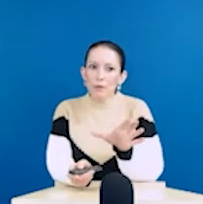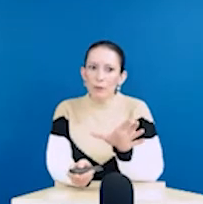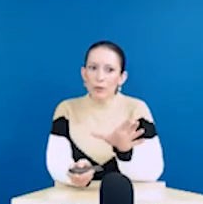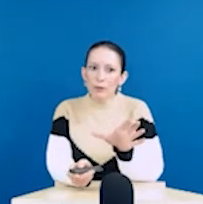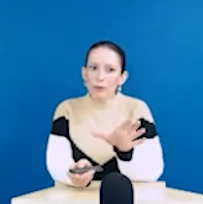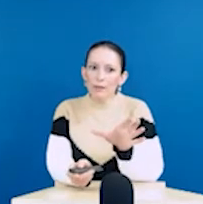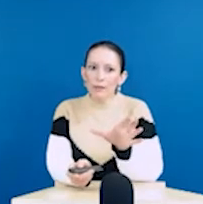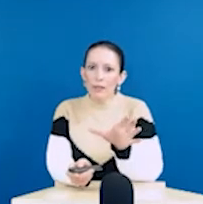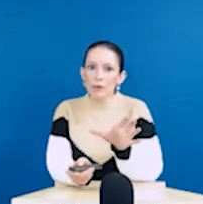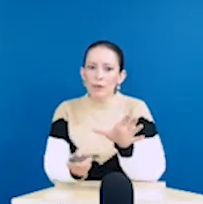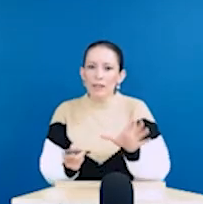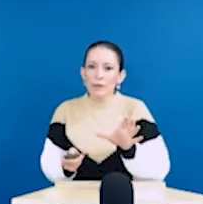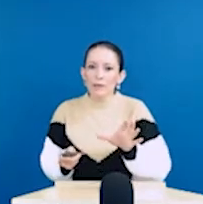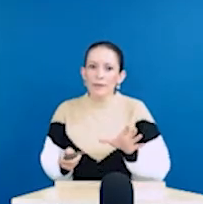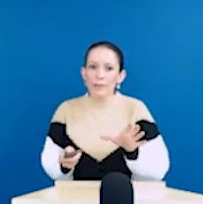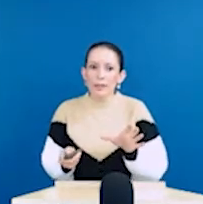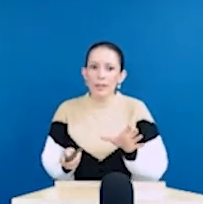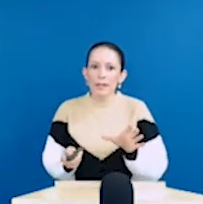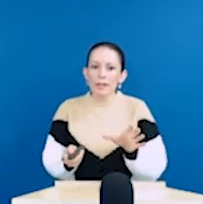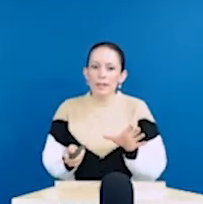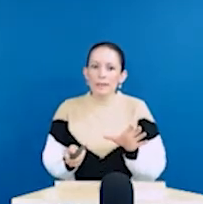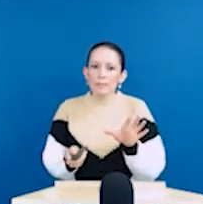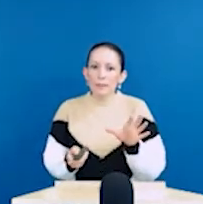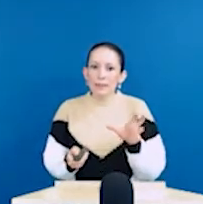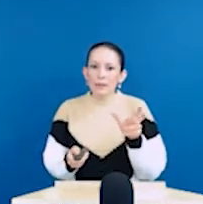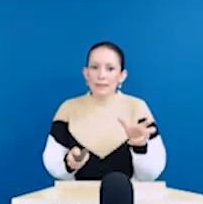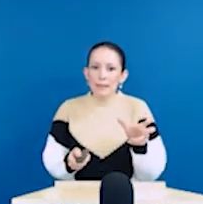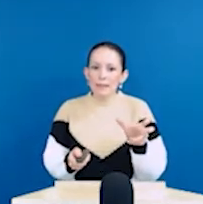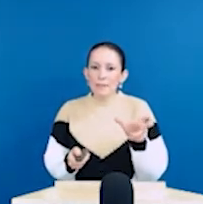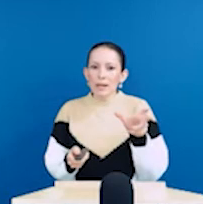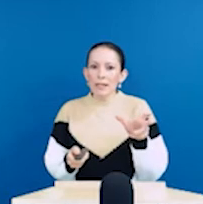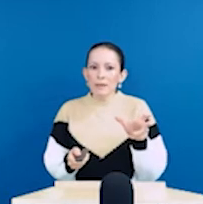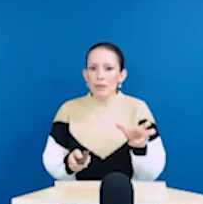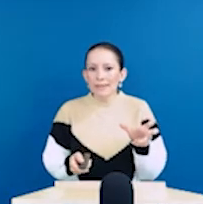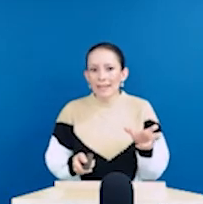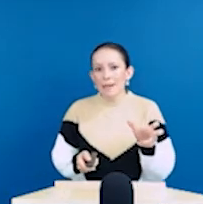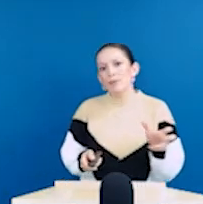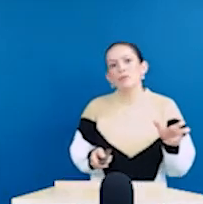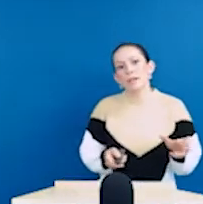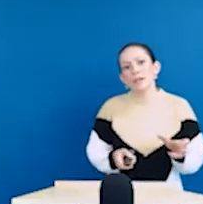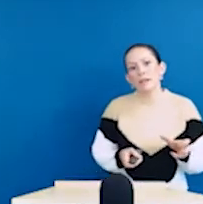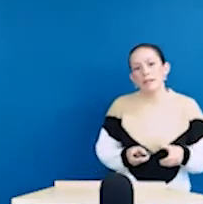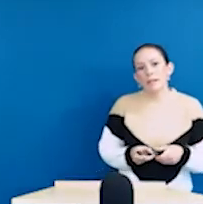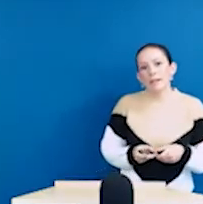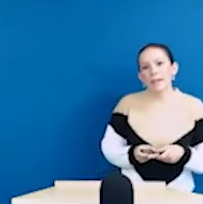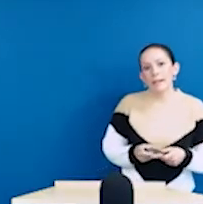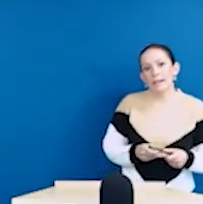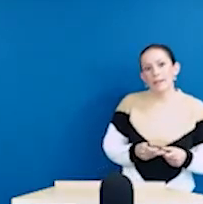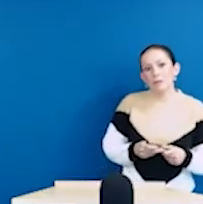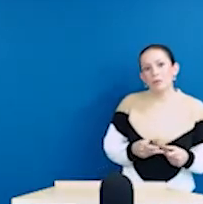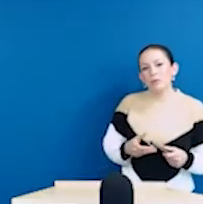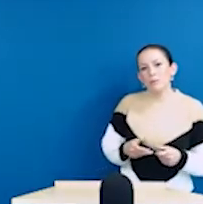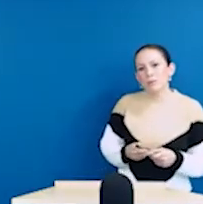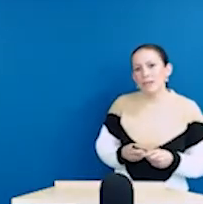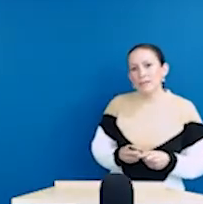dar a conocer un poquito lo que significan los registros de enfermería. Simplemente con esta imagen yo les quería mostrar